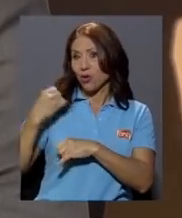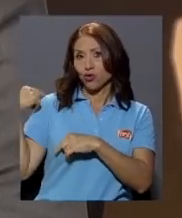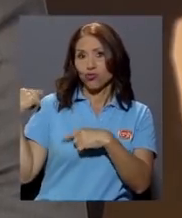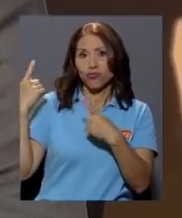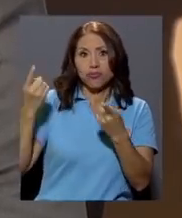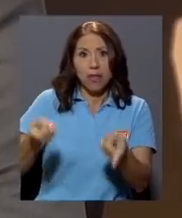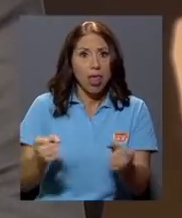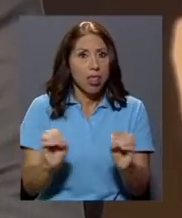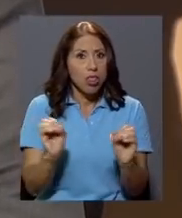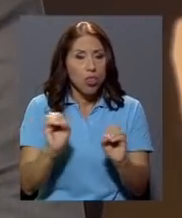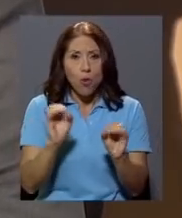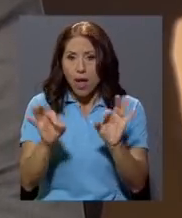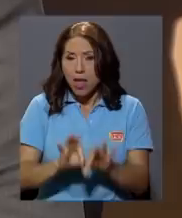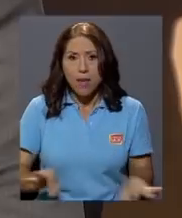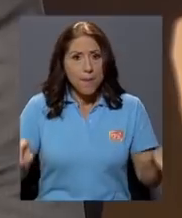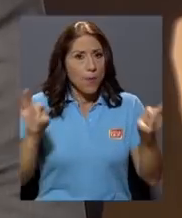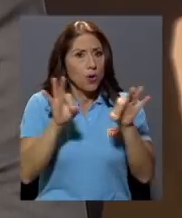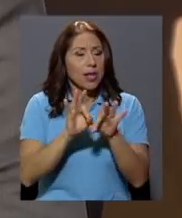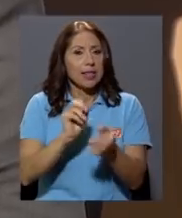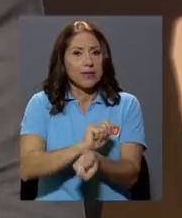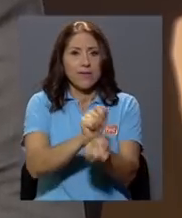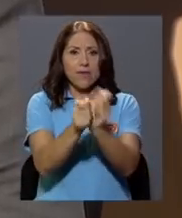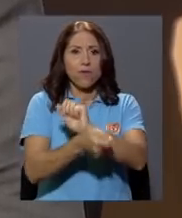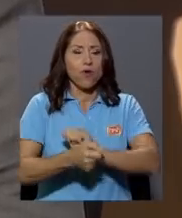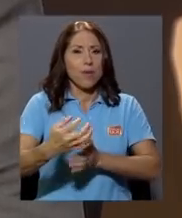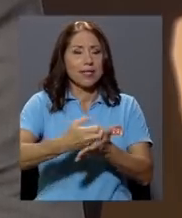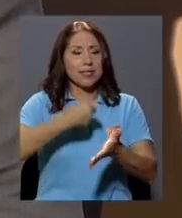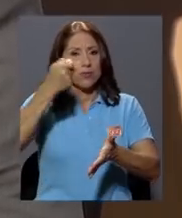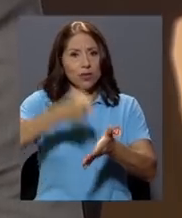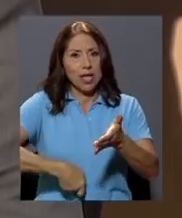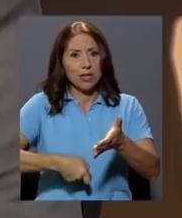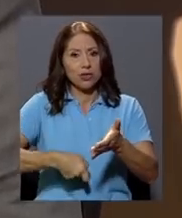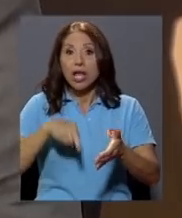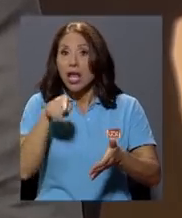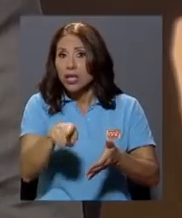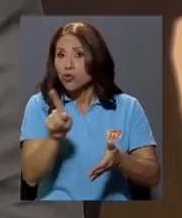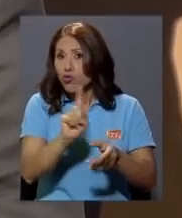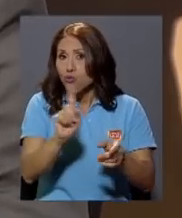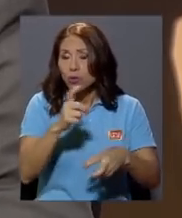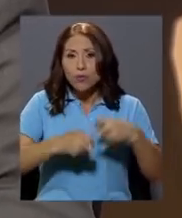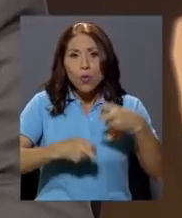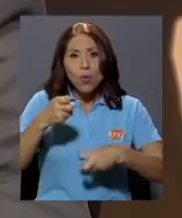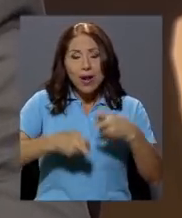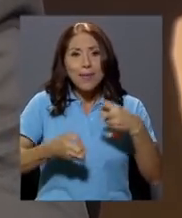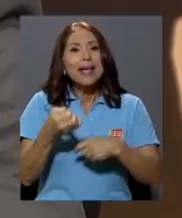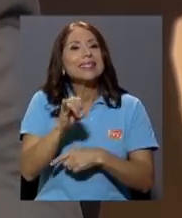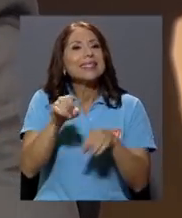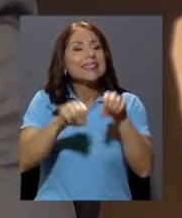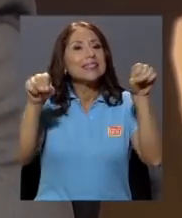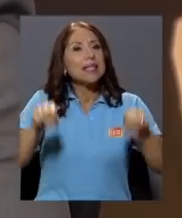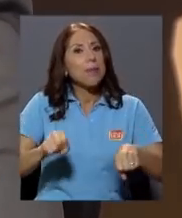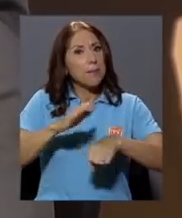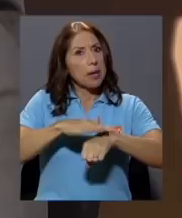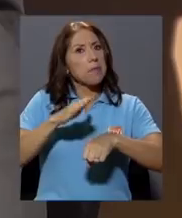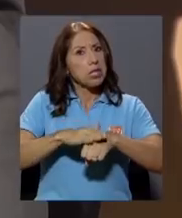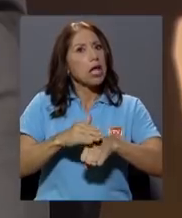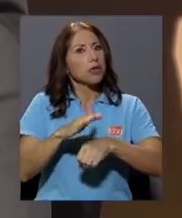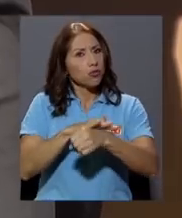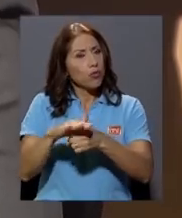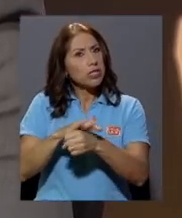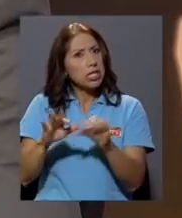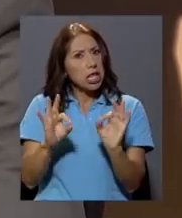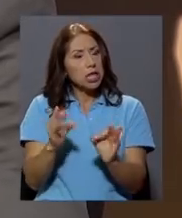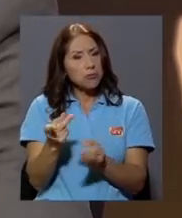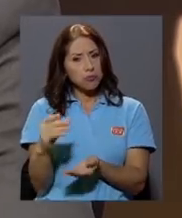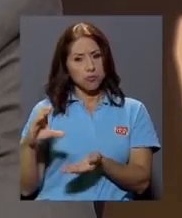tenido reformas tributarias importantes y eso no sería problema si, mientras que el sistema permita generar los recursos suficientes